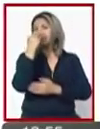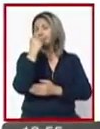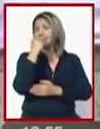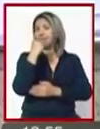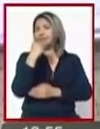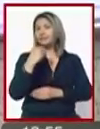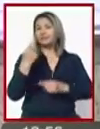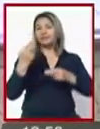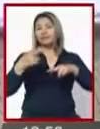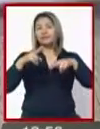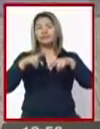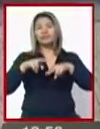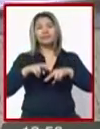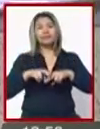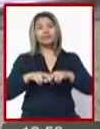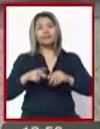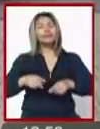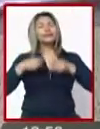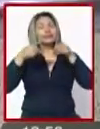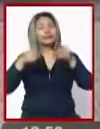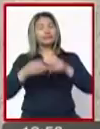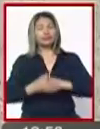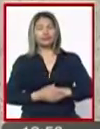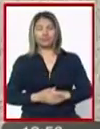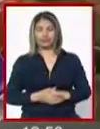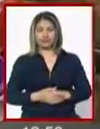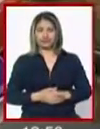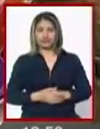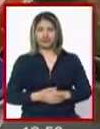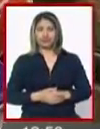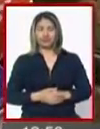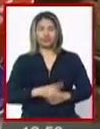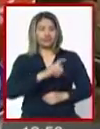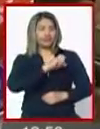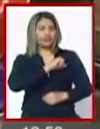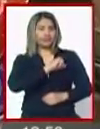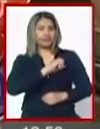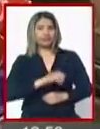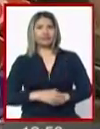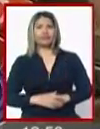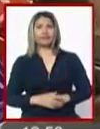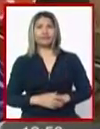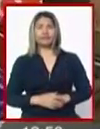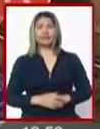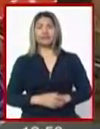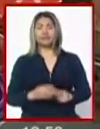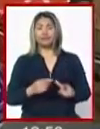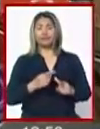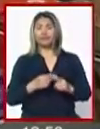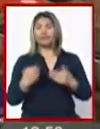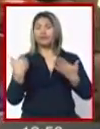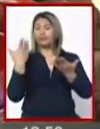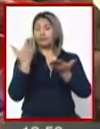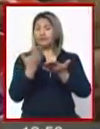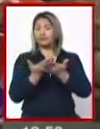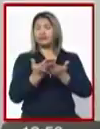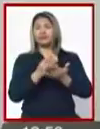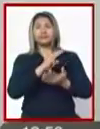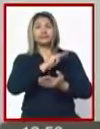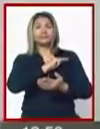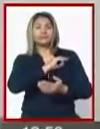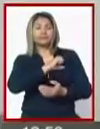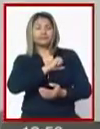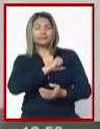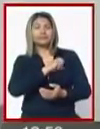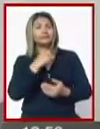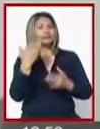el oficial para ir a sentar denuncia, gracias a la ayuda de vecinos, a sentar denuncia en la FELCB, a lo cual se destacó personal policial para que proceda a su aprehensión.